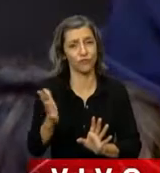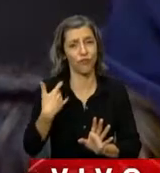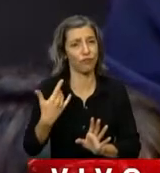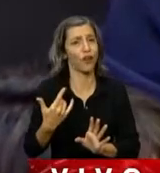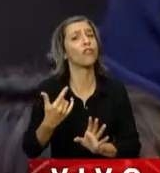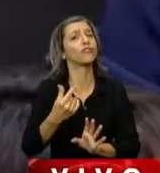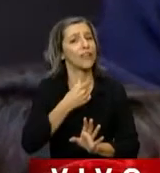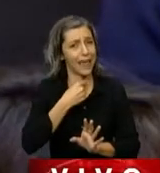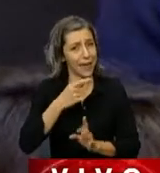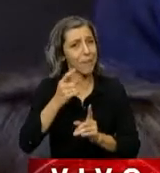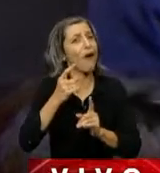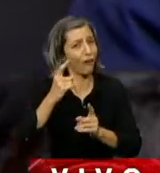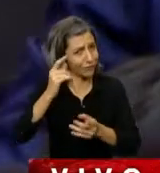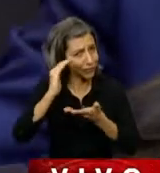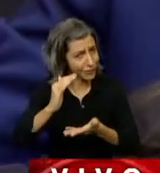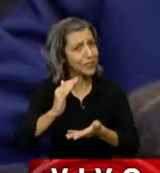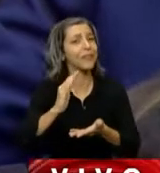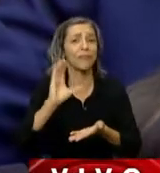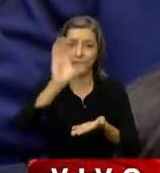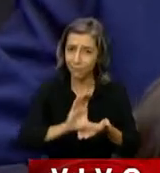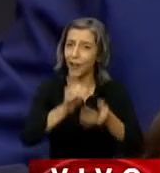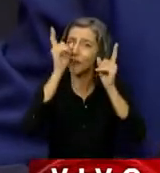para la cultura. Nada más, señor presidente.